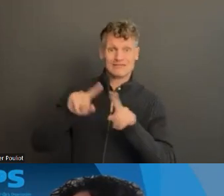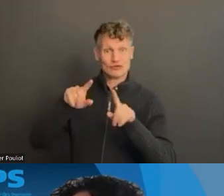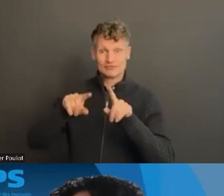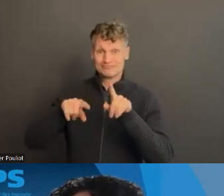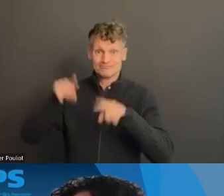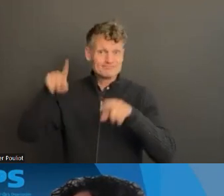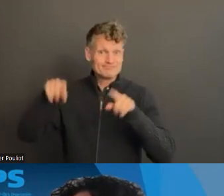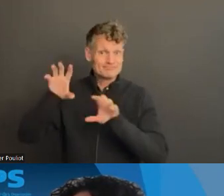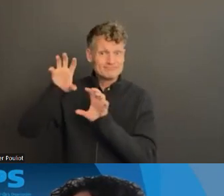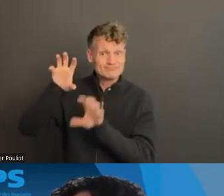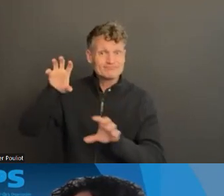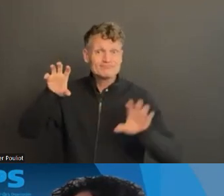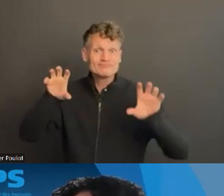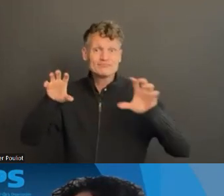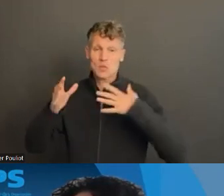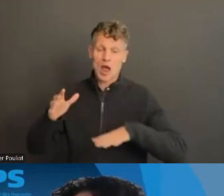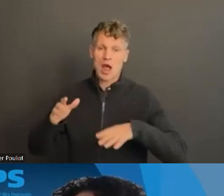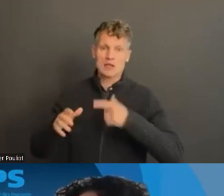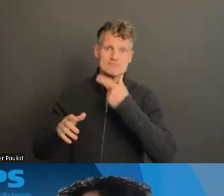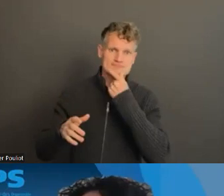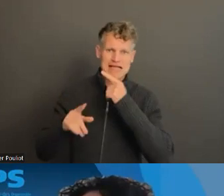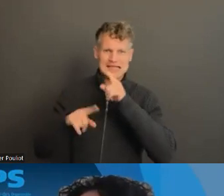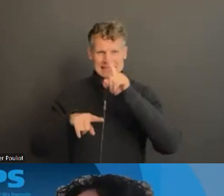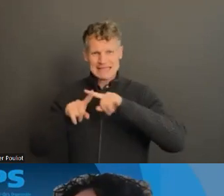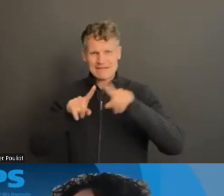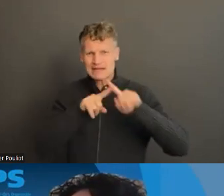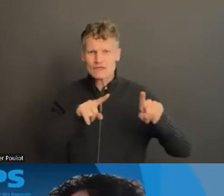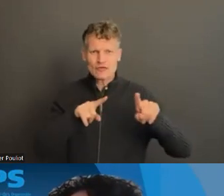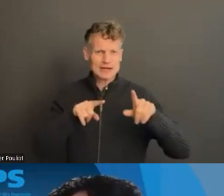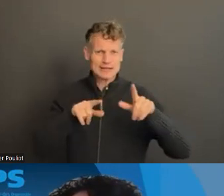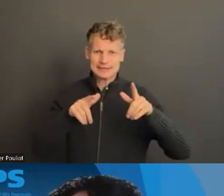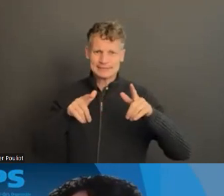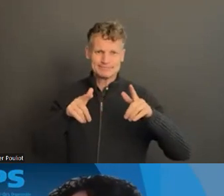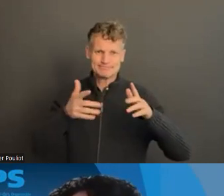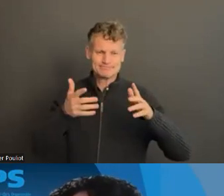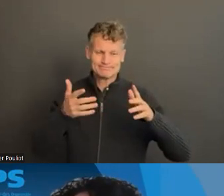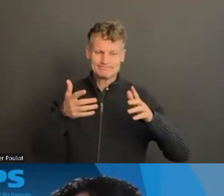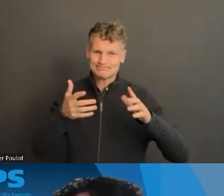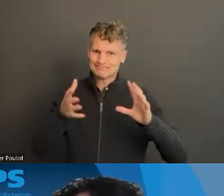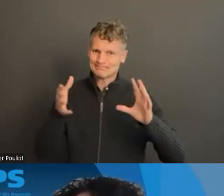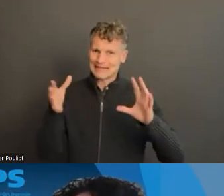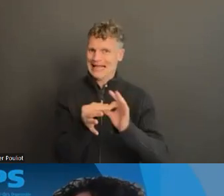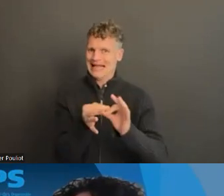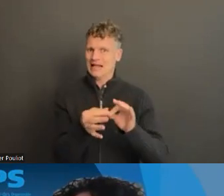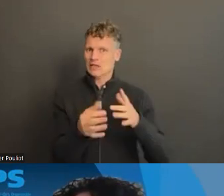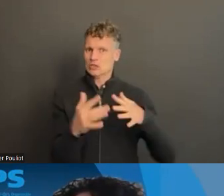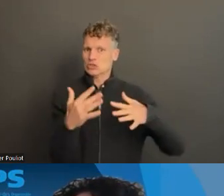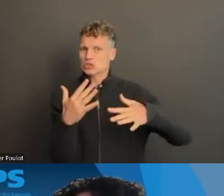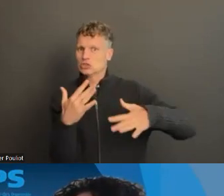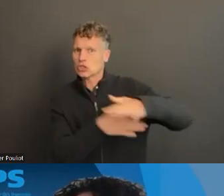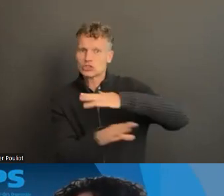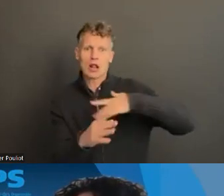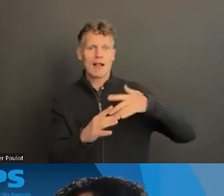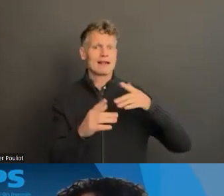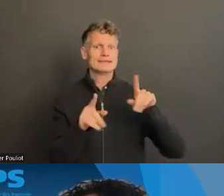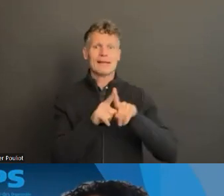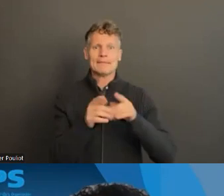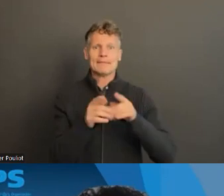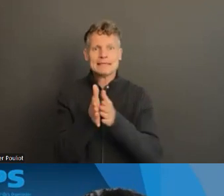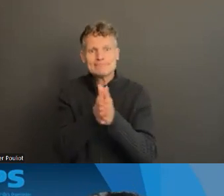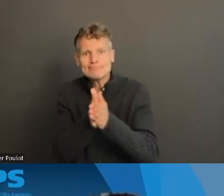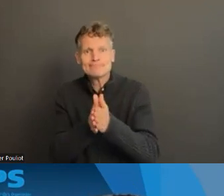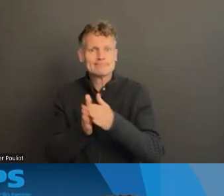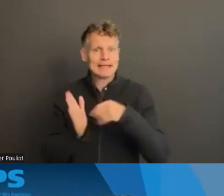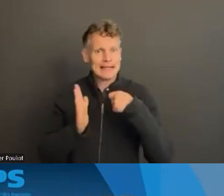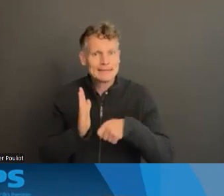tratando de hacer este trabajo y utilizar todas estas perspectivas de los determinantes sociales